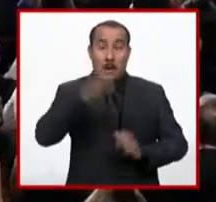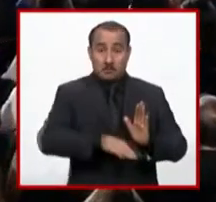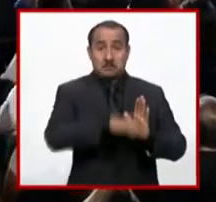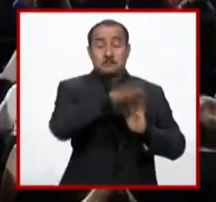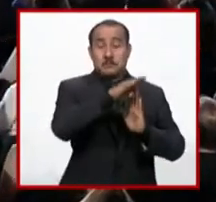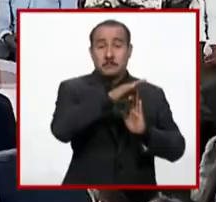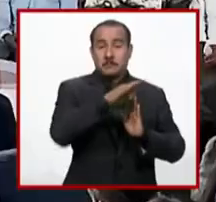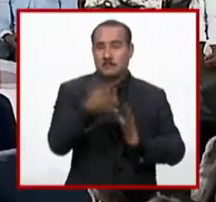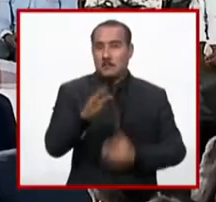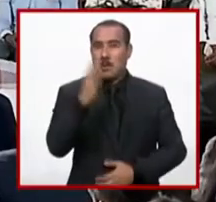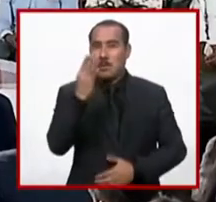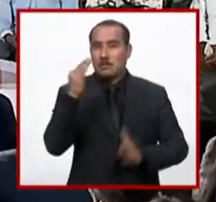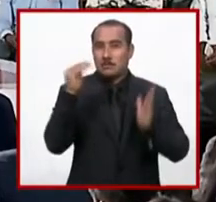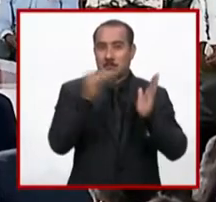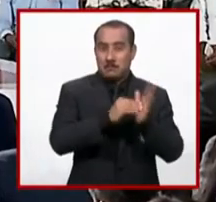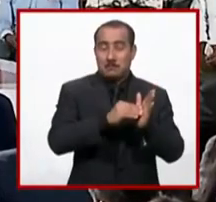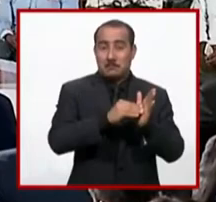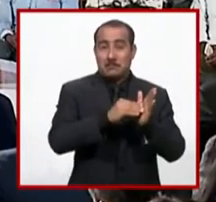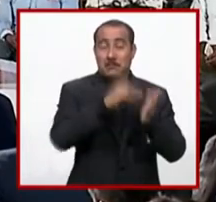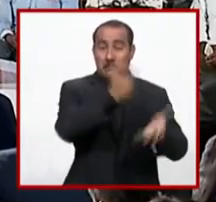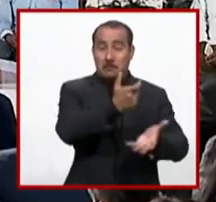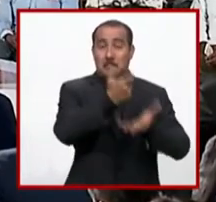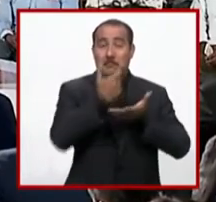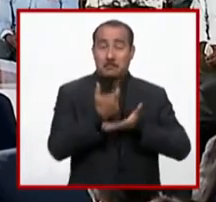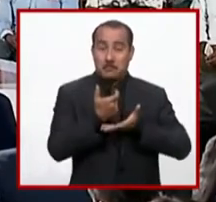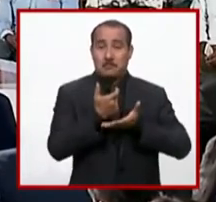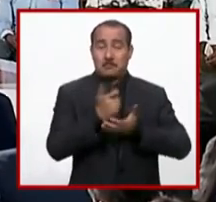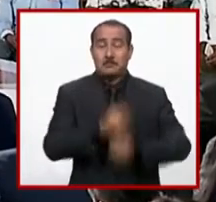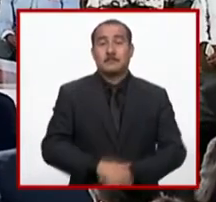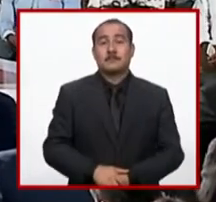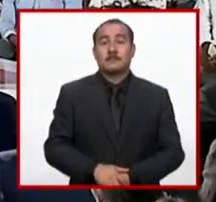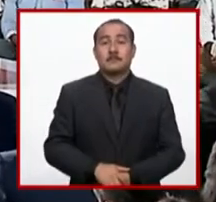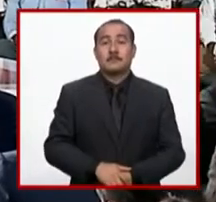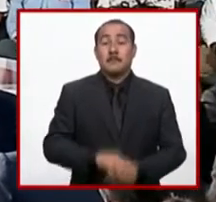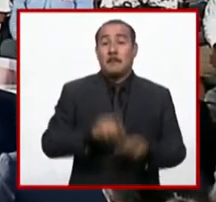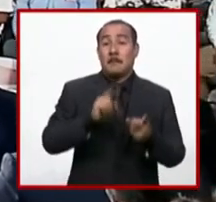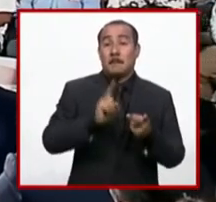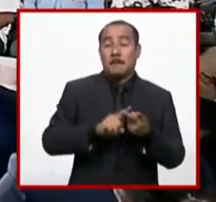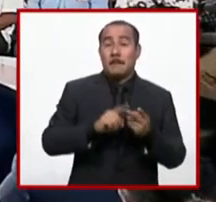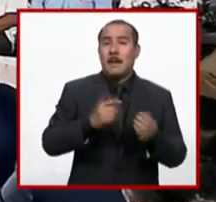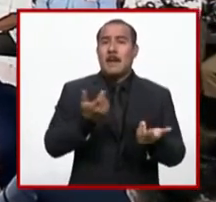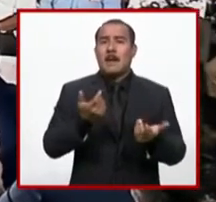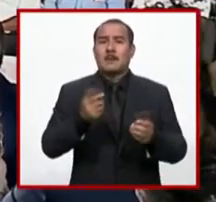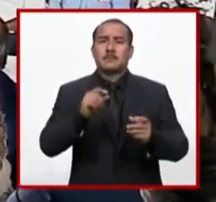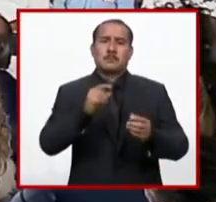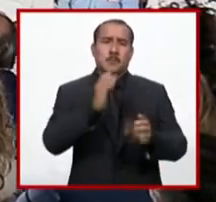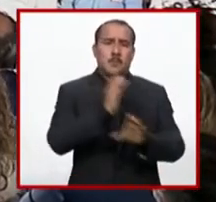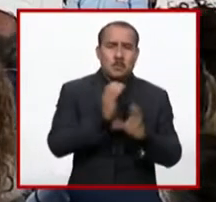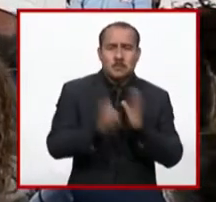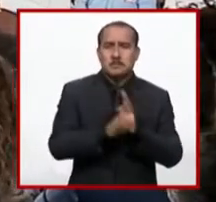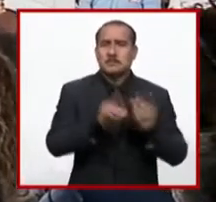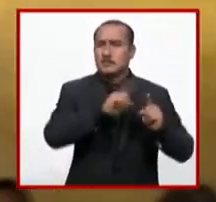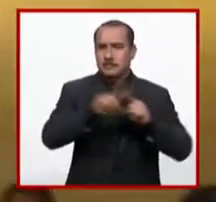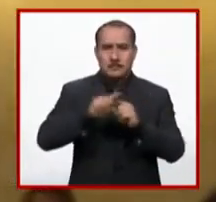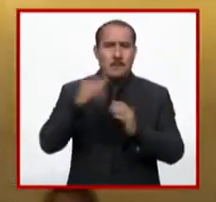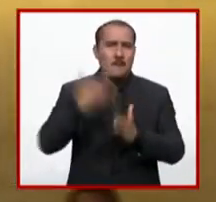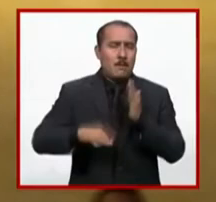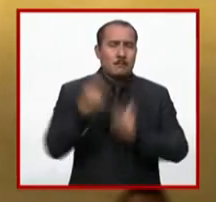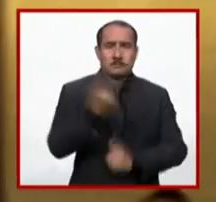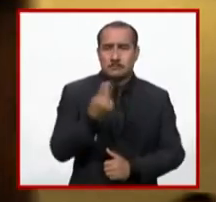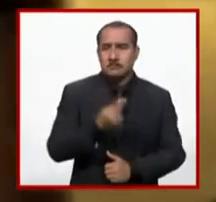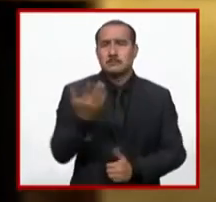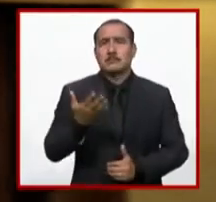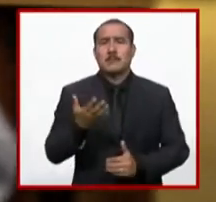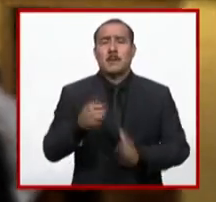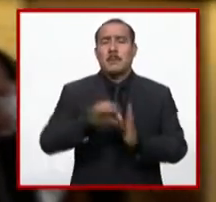4,000 pesos en la parte del ingreso. En la parte de los servicios públicos, el día de hoy, podemos decirles